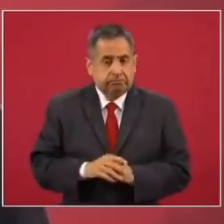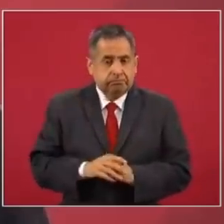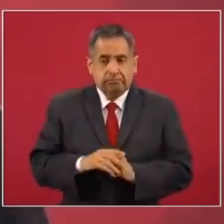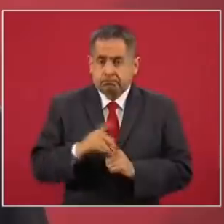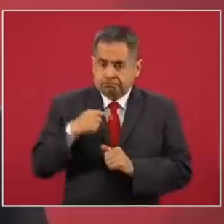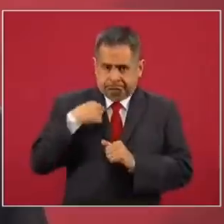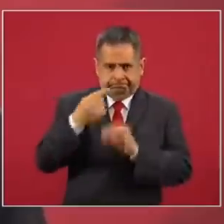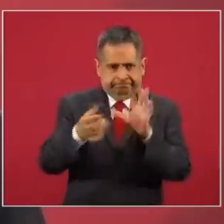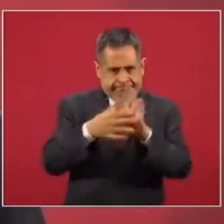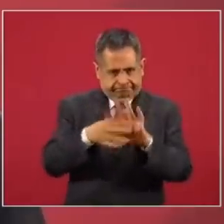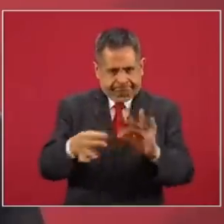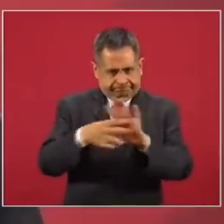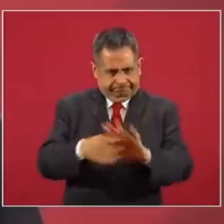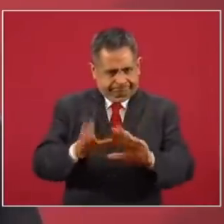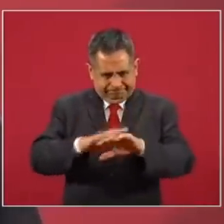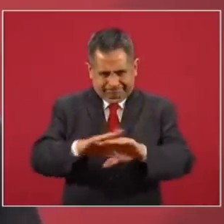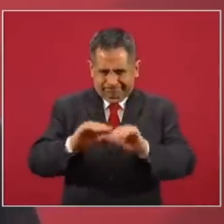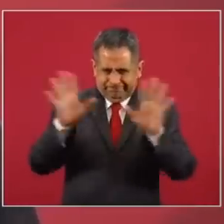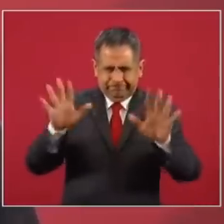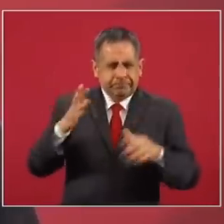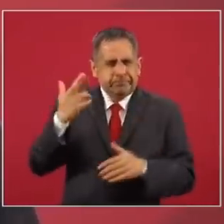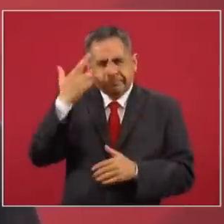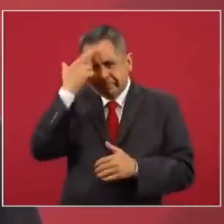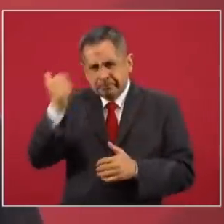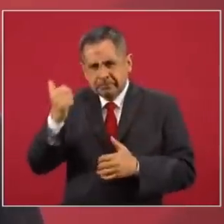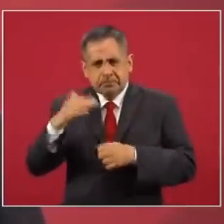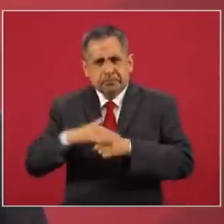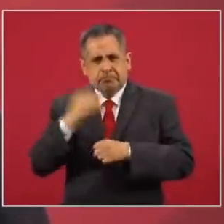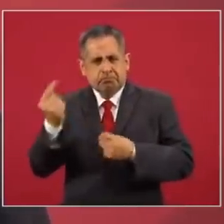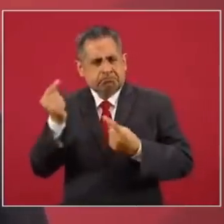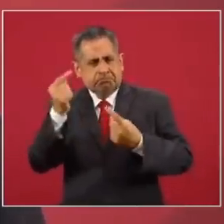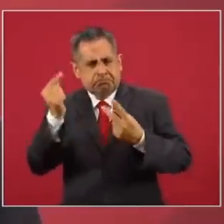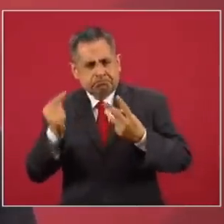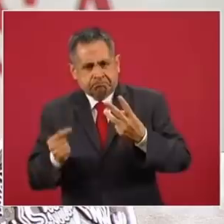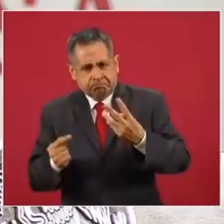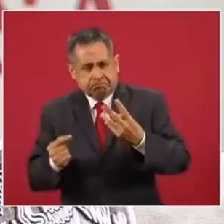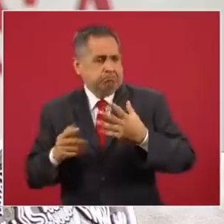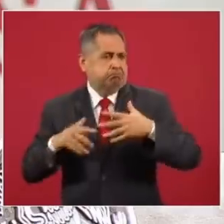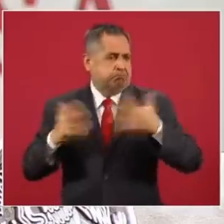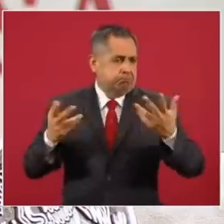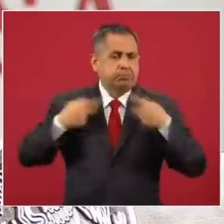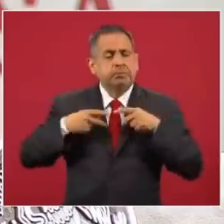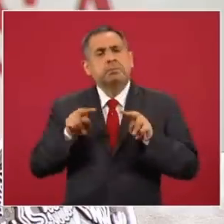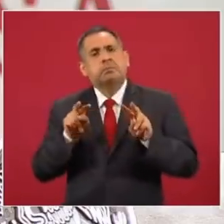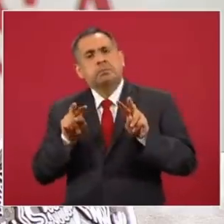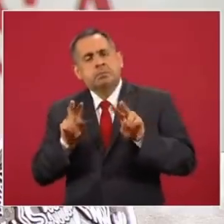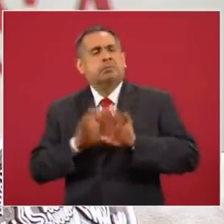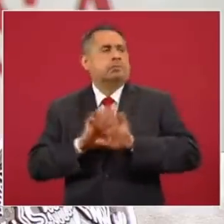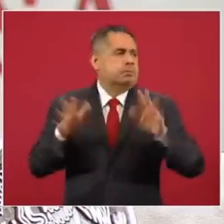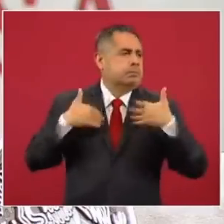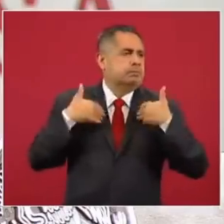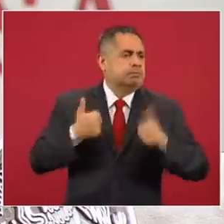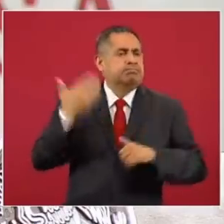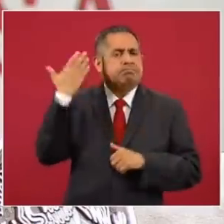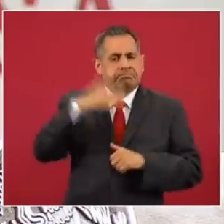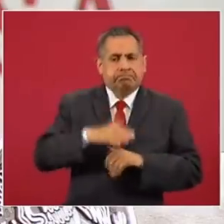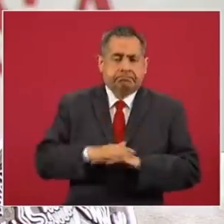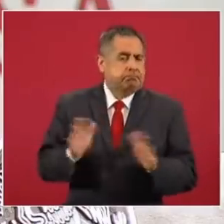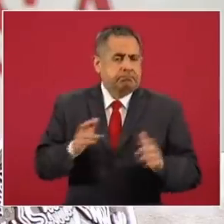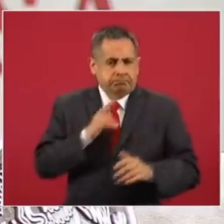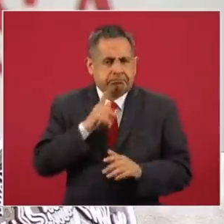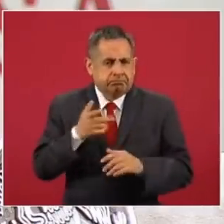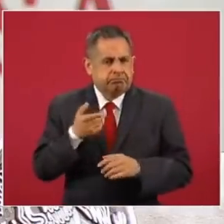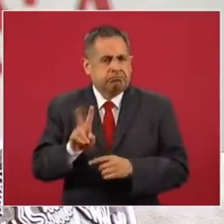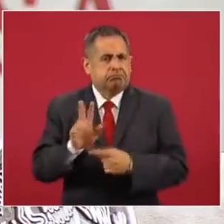se explica el por qué, la gente va a saber.